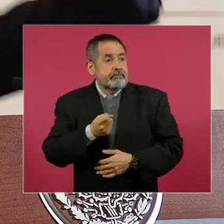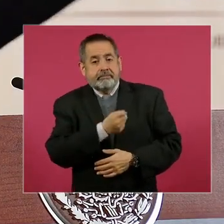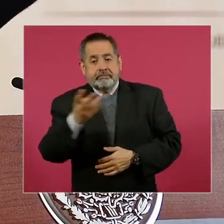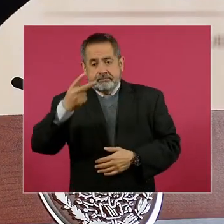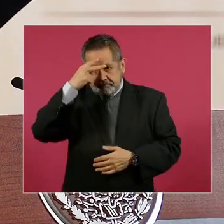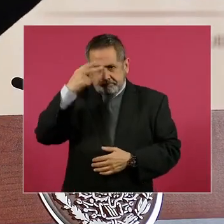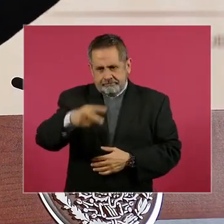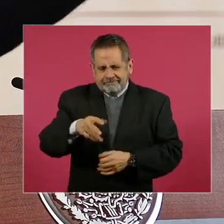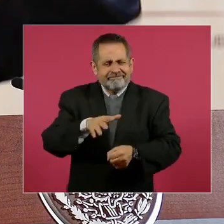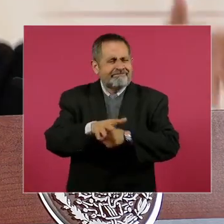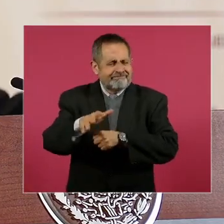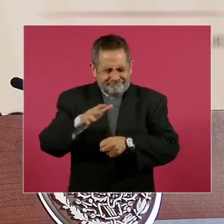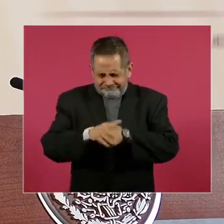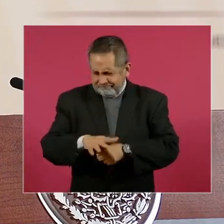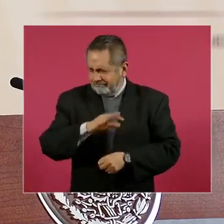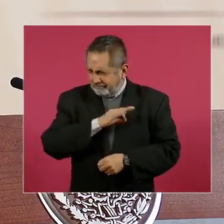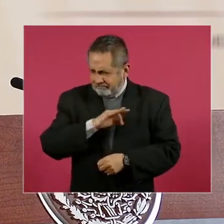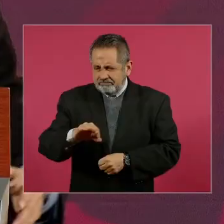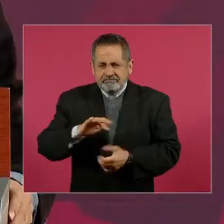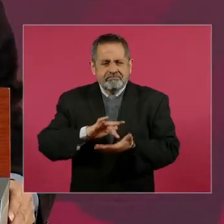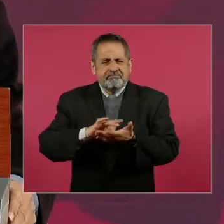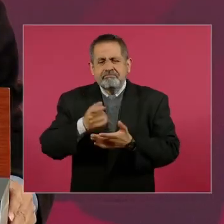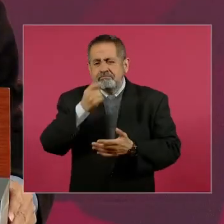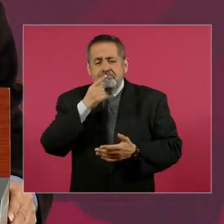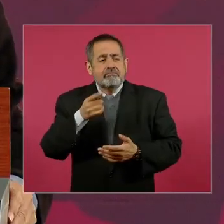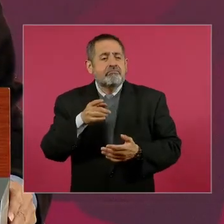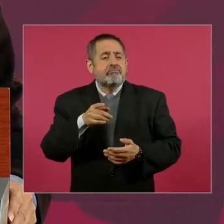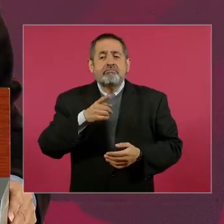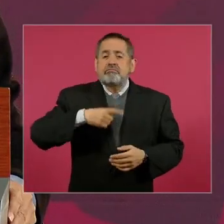tienen garantizado el derecho a la salud.